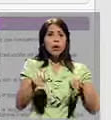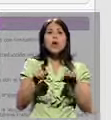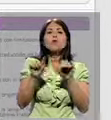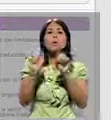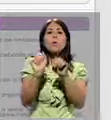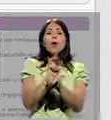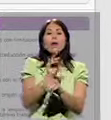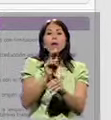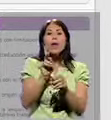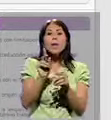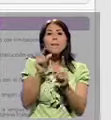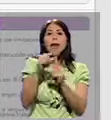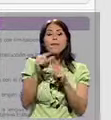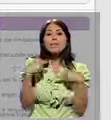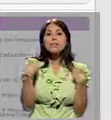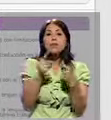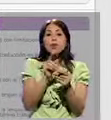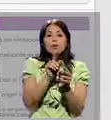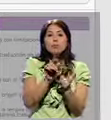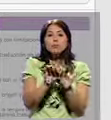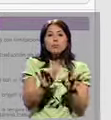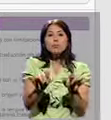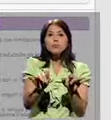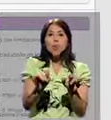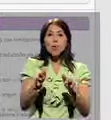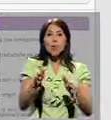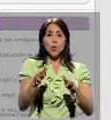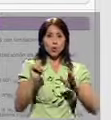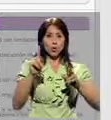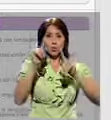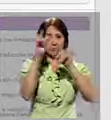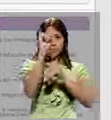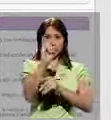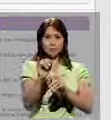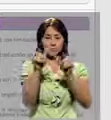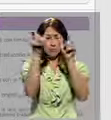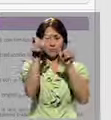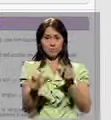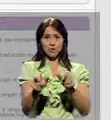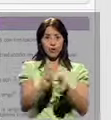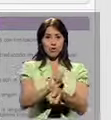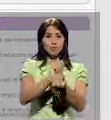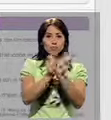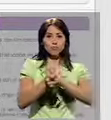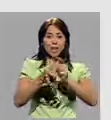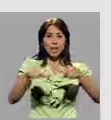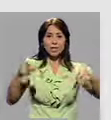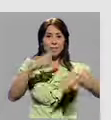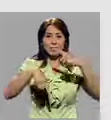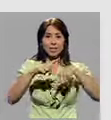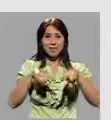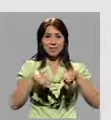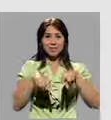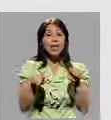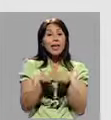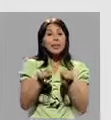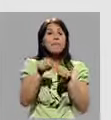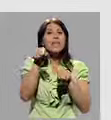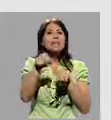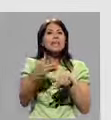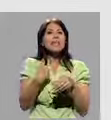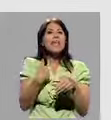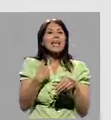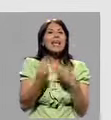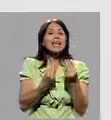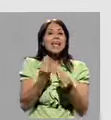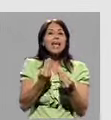el usuario podrá introducir palabras en español y un avatar lo reproduce en lengua de señas. La plataforma cuenta además